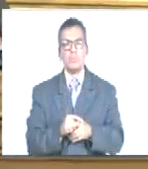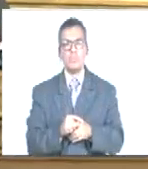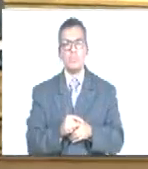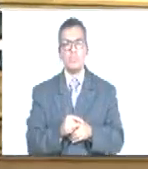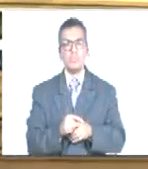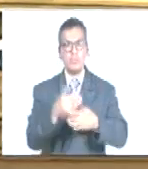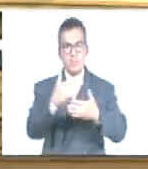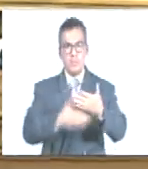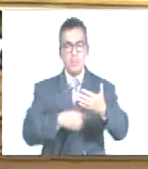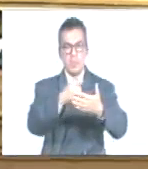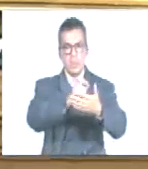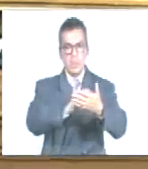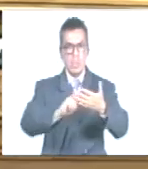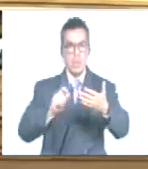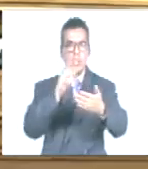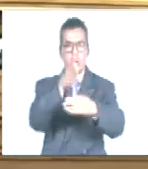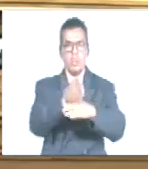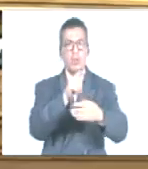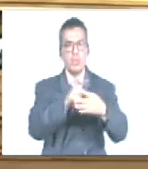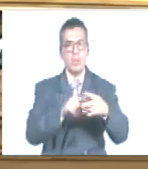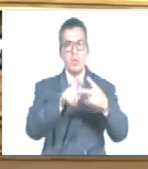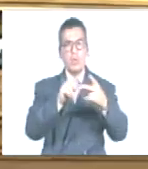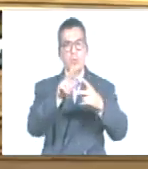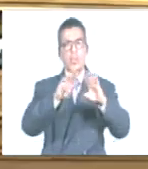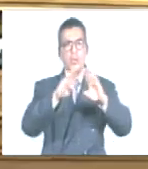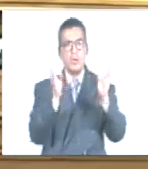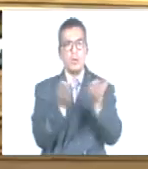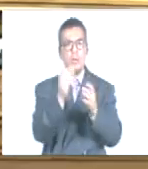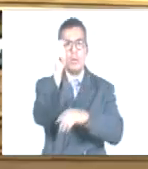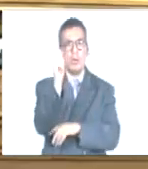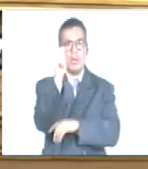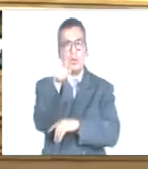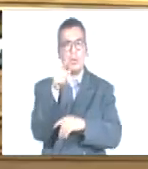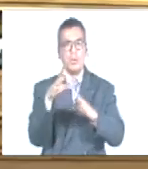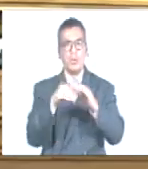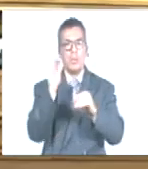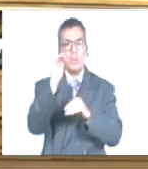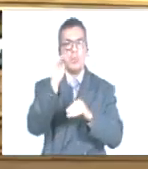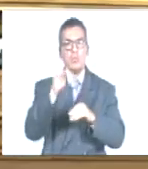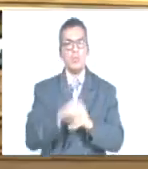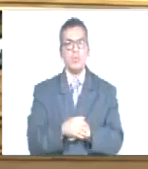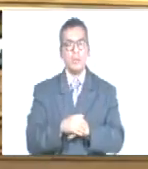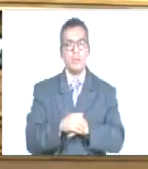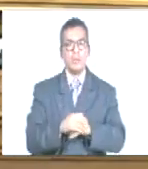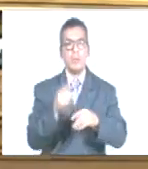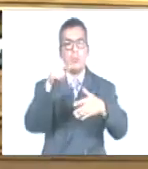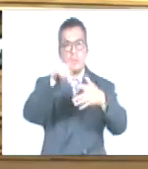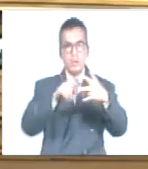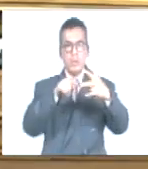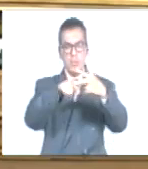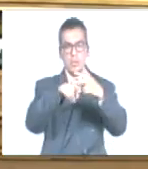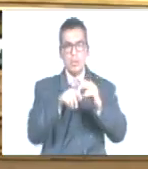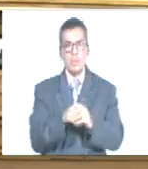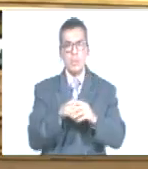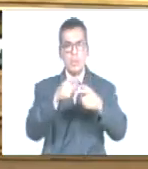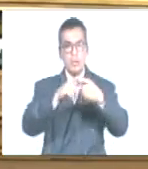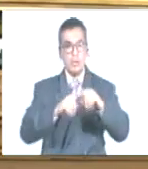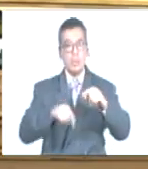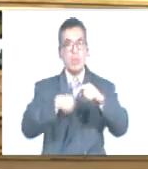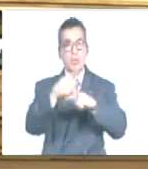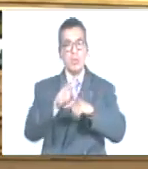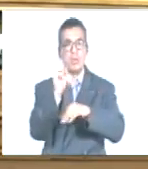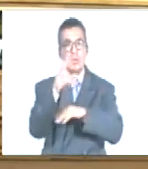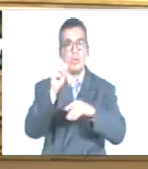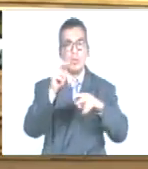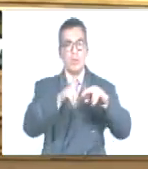el documento, el informe de participación en la segunda cumbre mundial parlamentaria de comisiones de futuro, e incluya para la cuenta de la próxima sesión